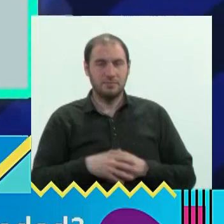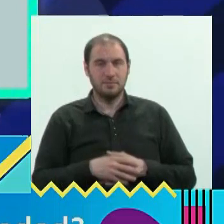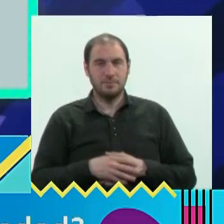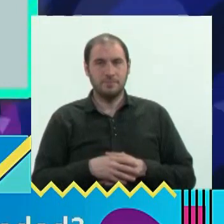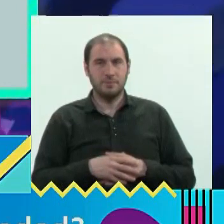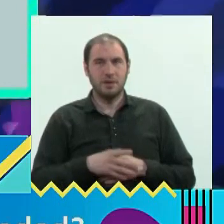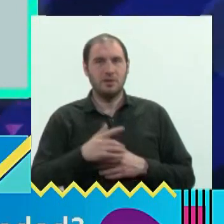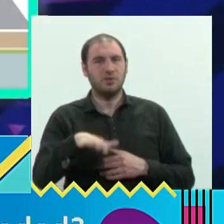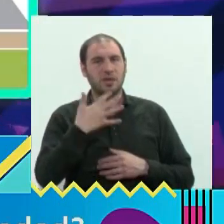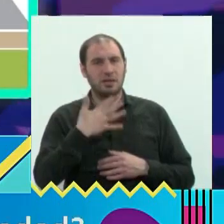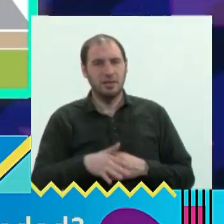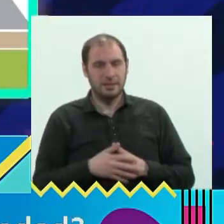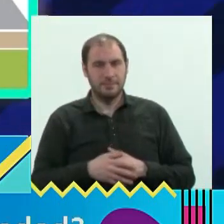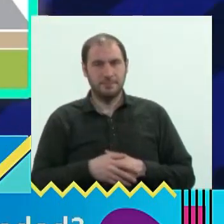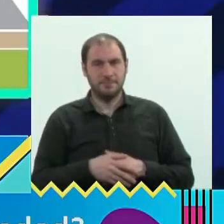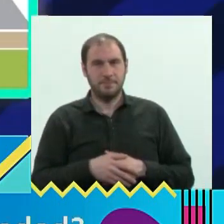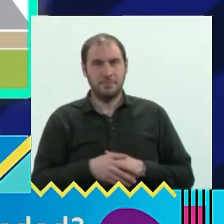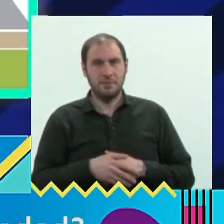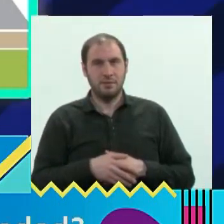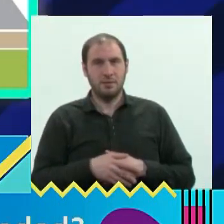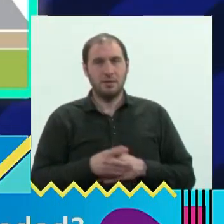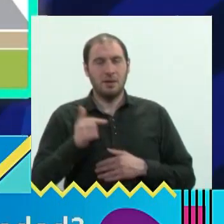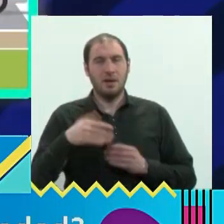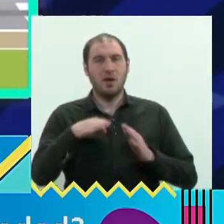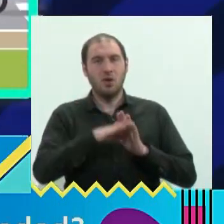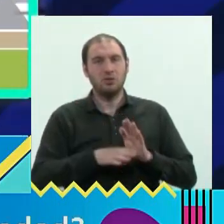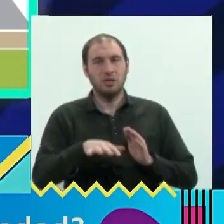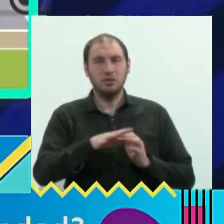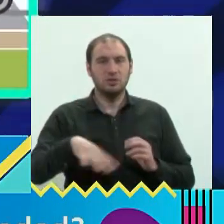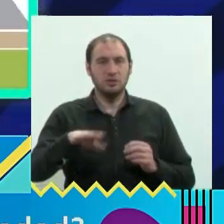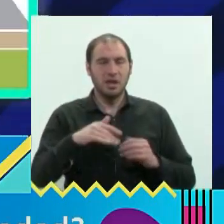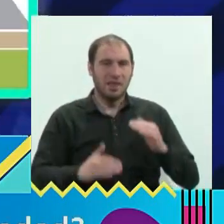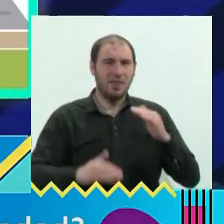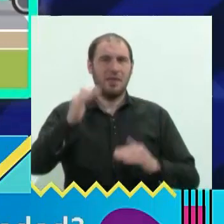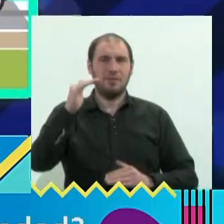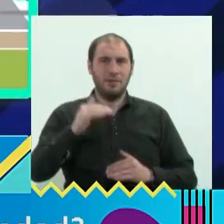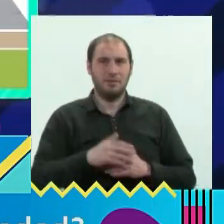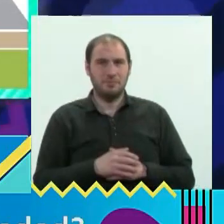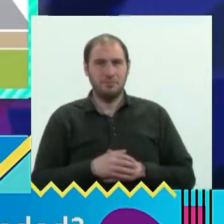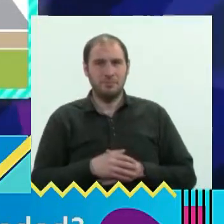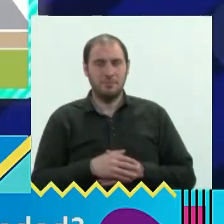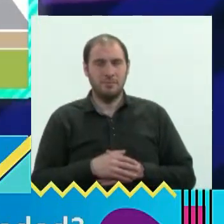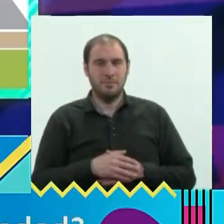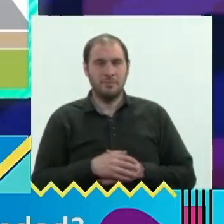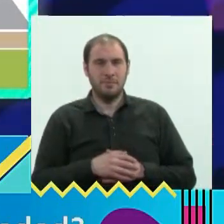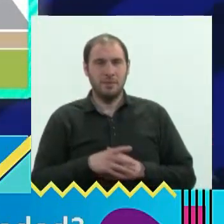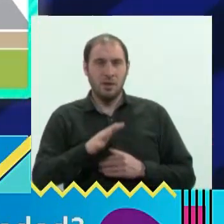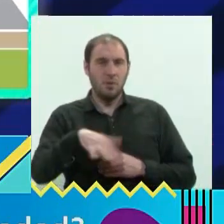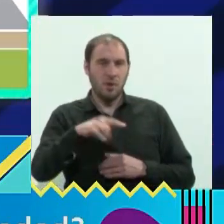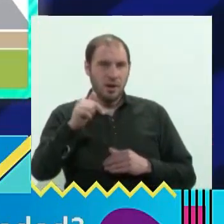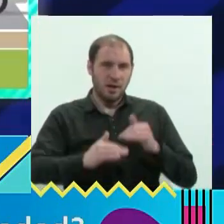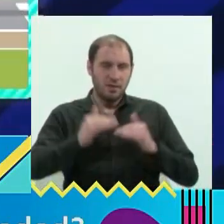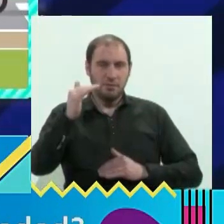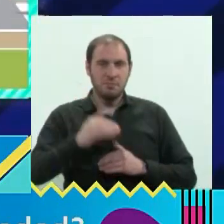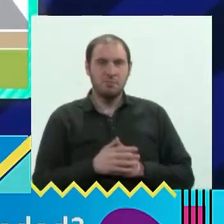De entender de que a partir de las condiciones sociales tan desfavorables que por ahí existen, ¿no? en estos lugares, yo